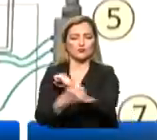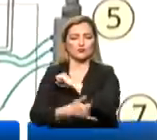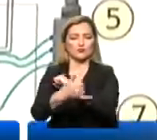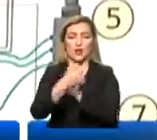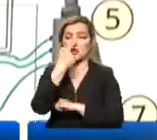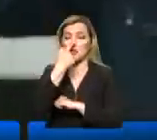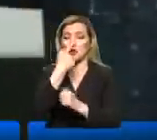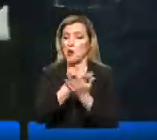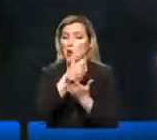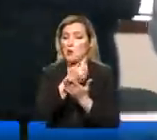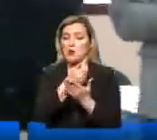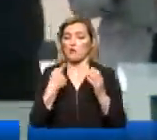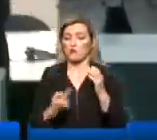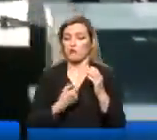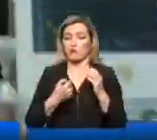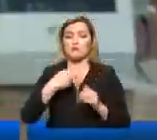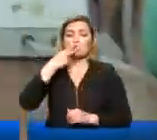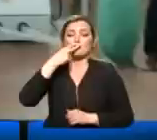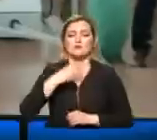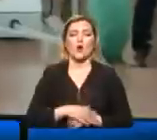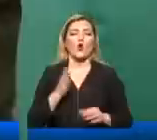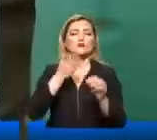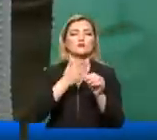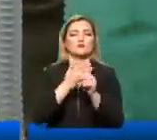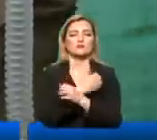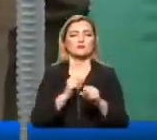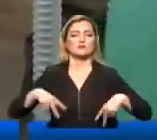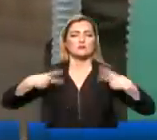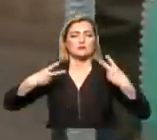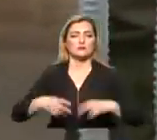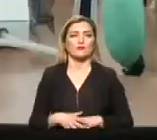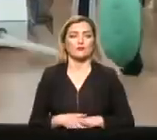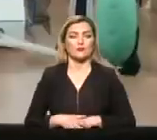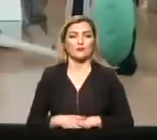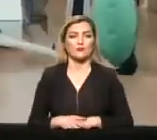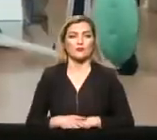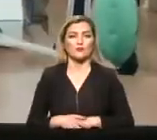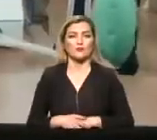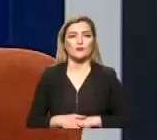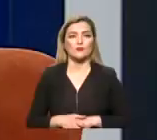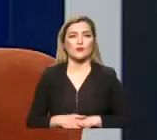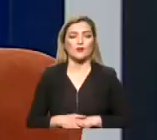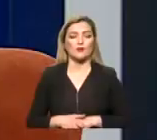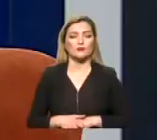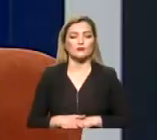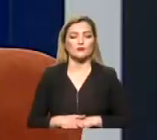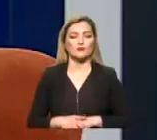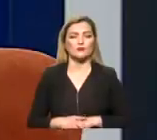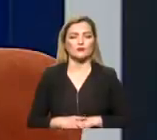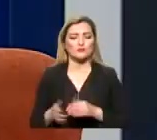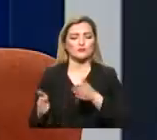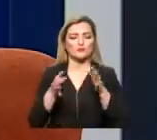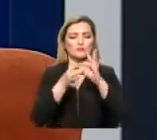están interesados en este ventilador ecuatoriano, cuyo fin es salvar vidas. En Quito, Andrea Samaniego, 24 horas.